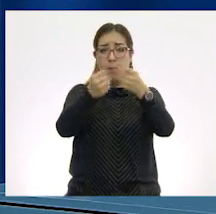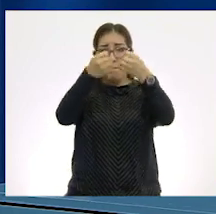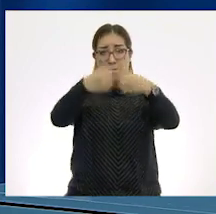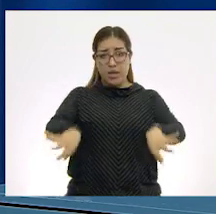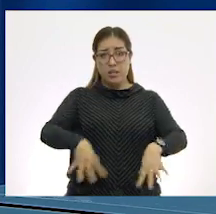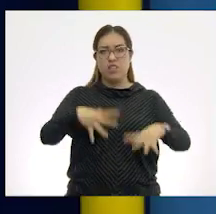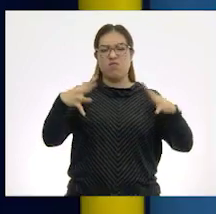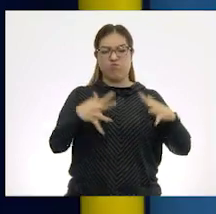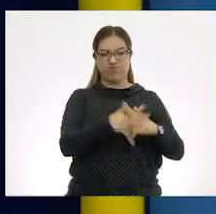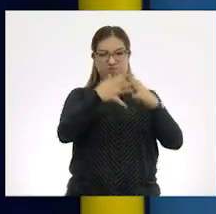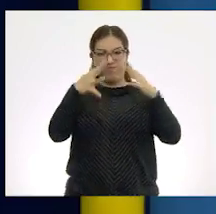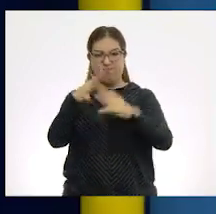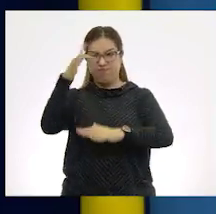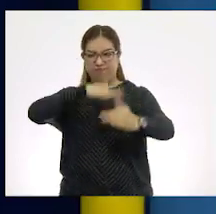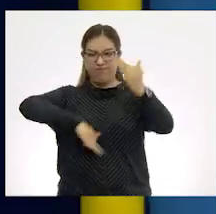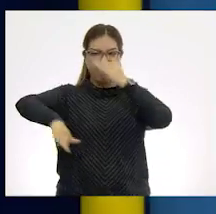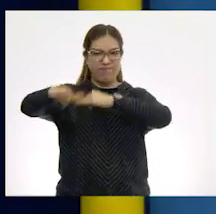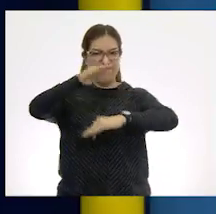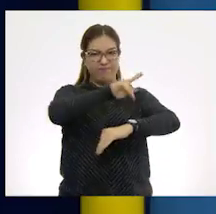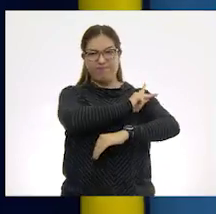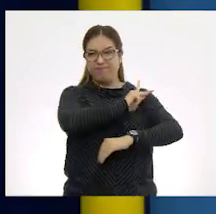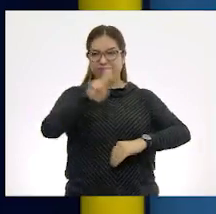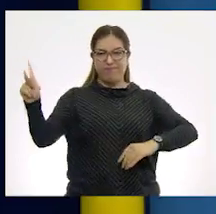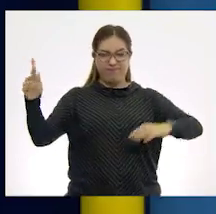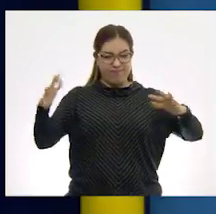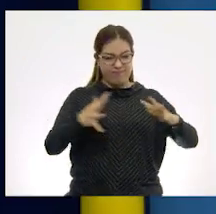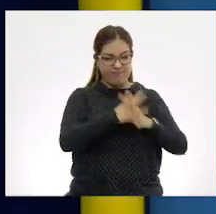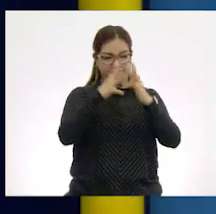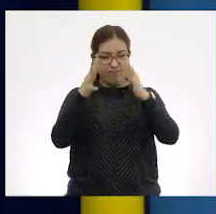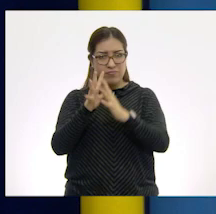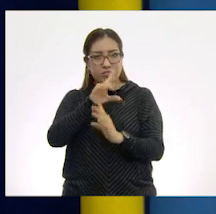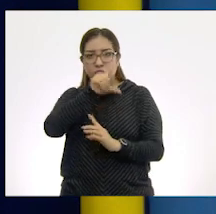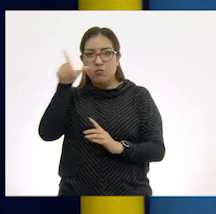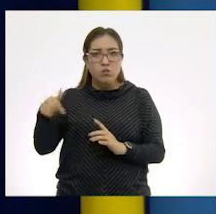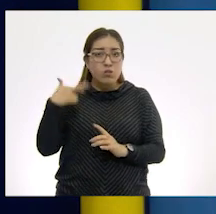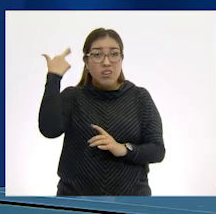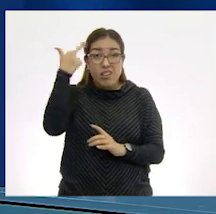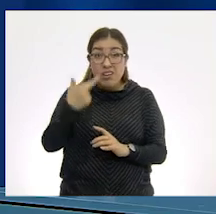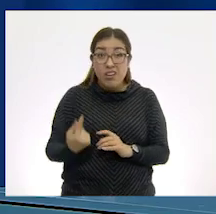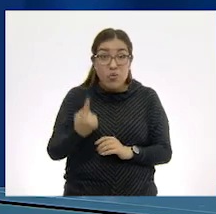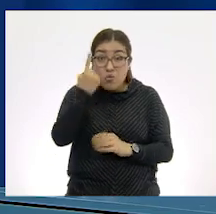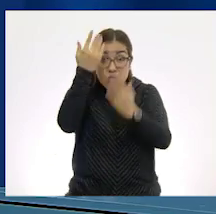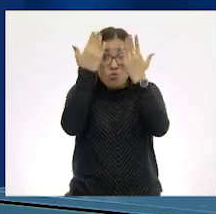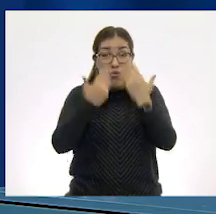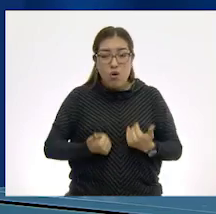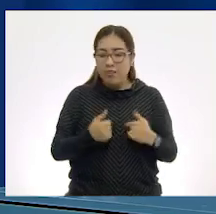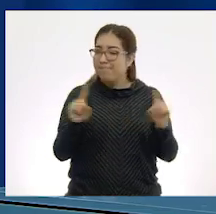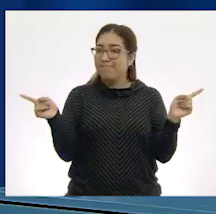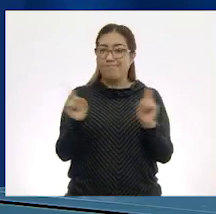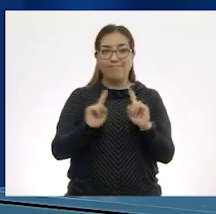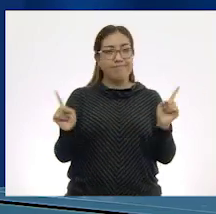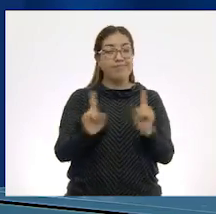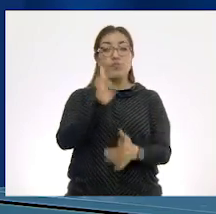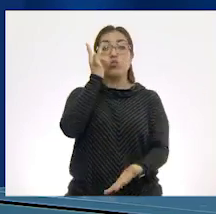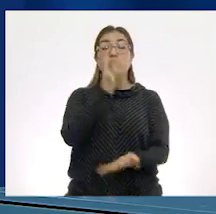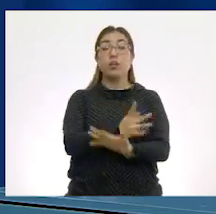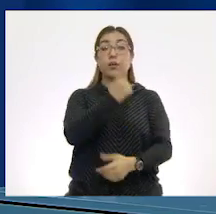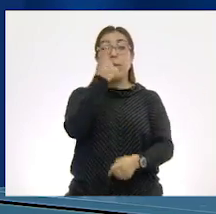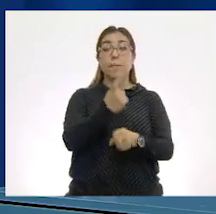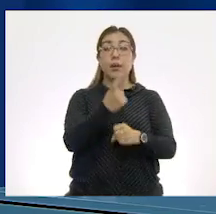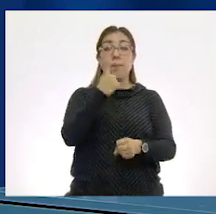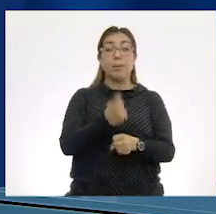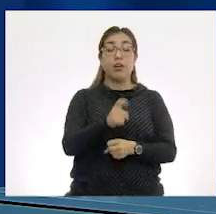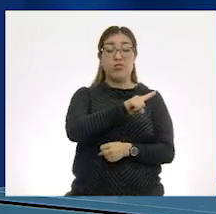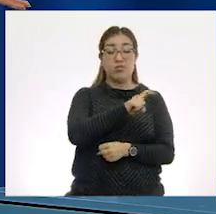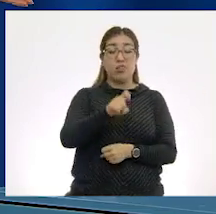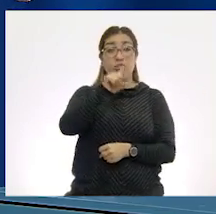todos. ¿Y entonces no había un solo rey para todo China? No, primero había cerca de